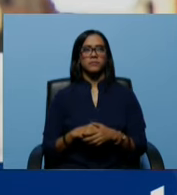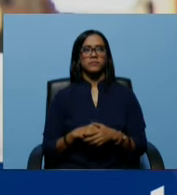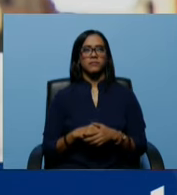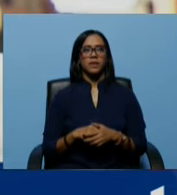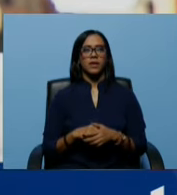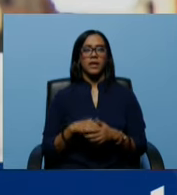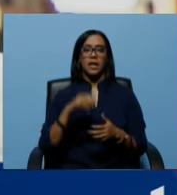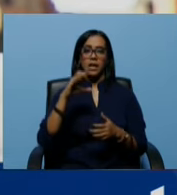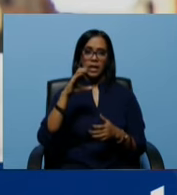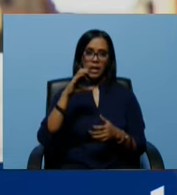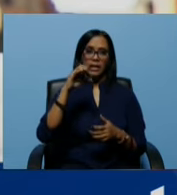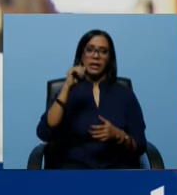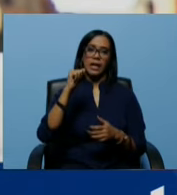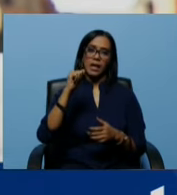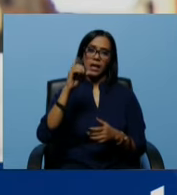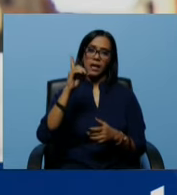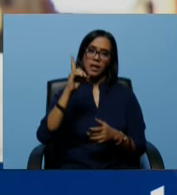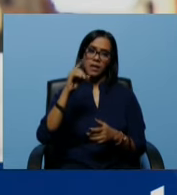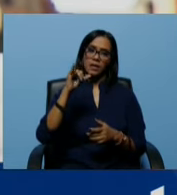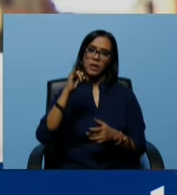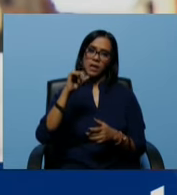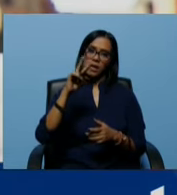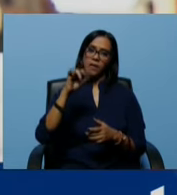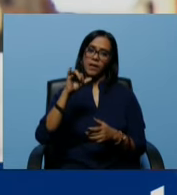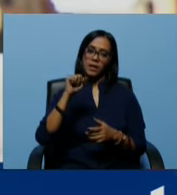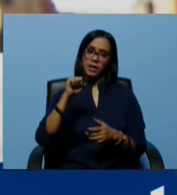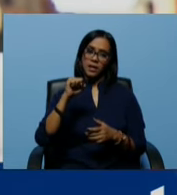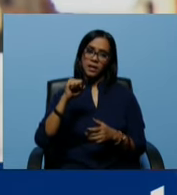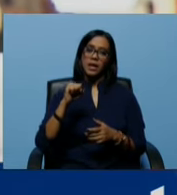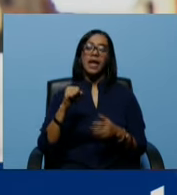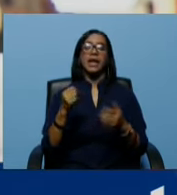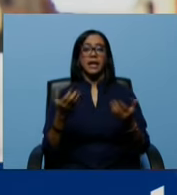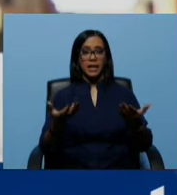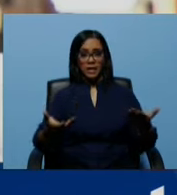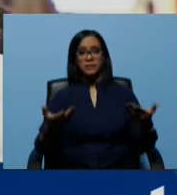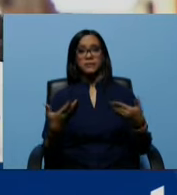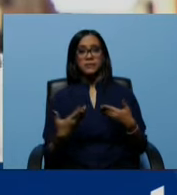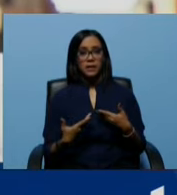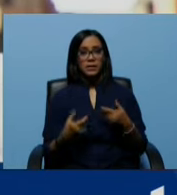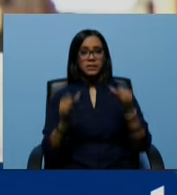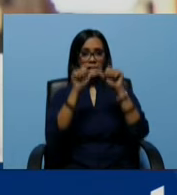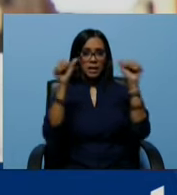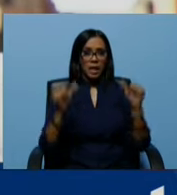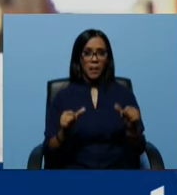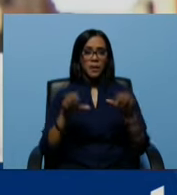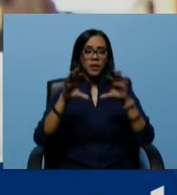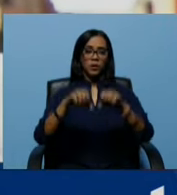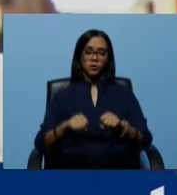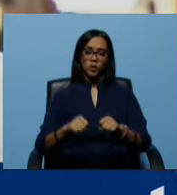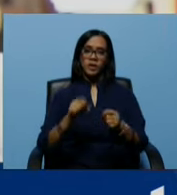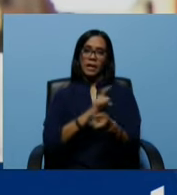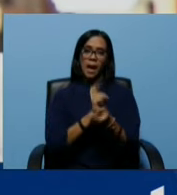El CADIVI era herencia de los sistemas llamados de control de cambio,